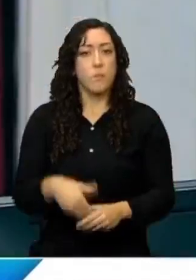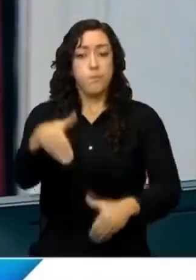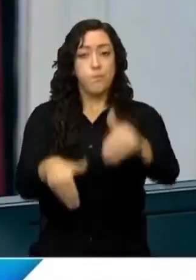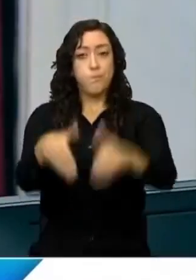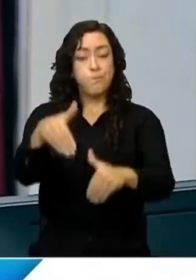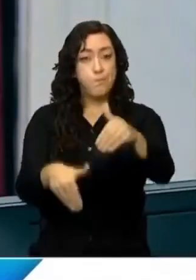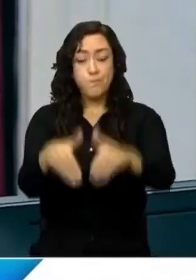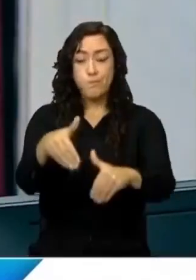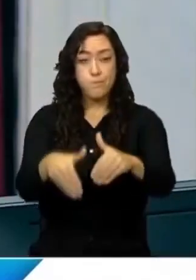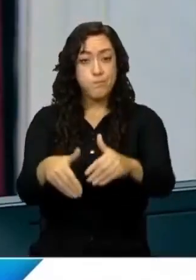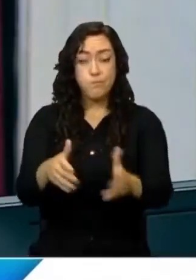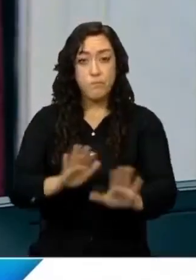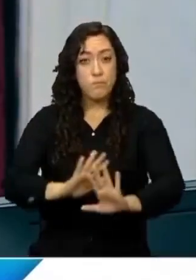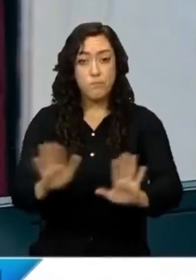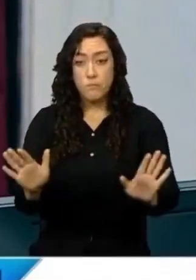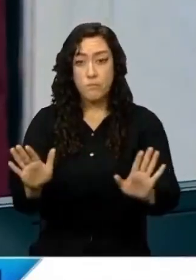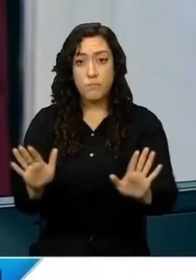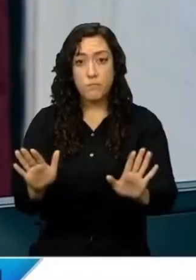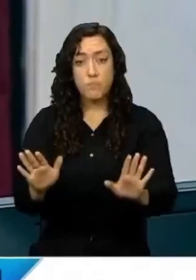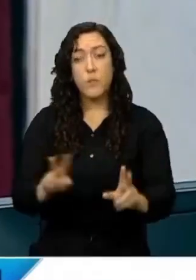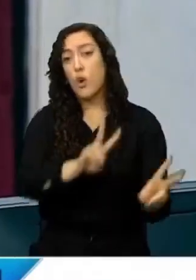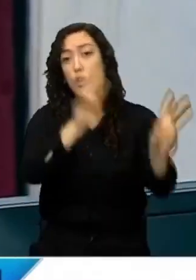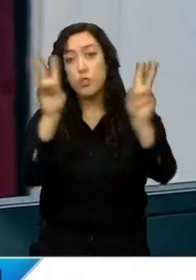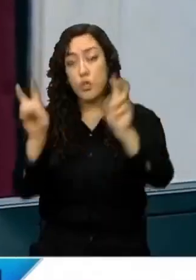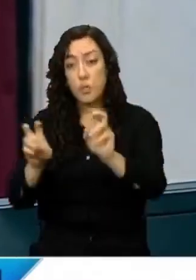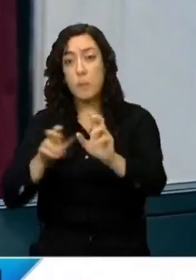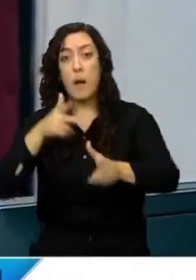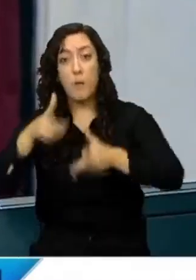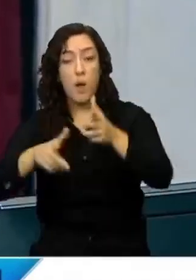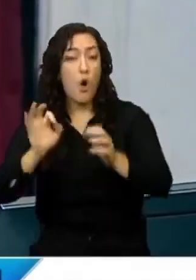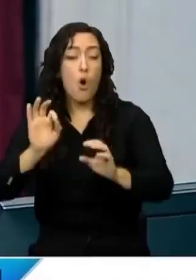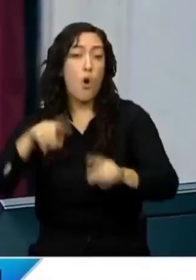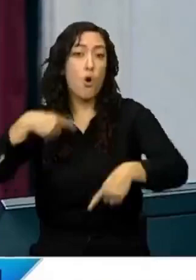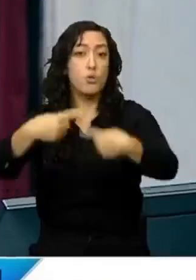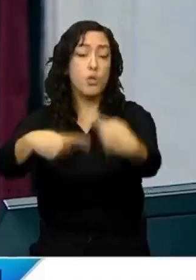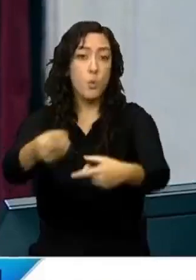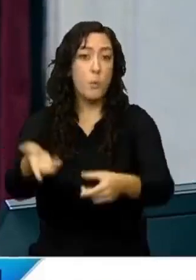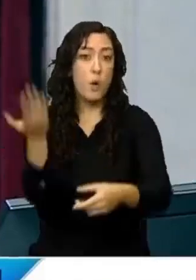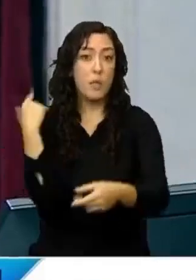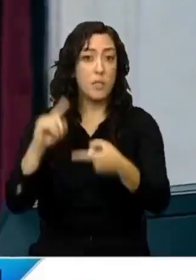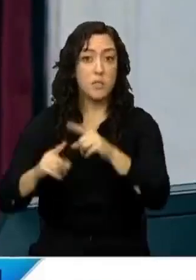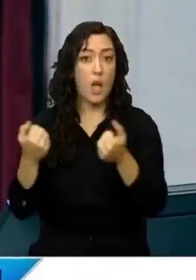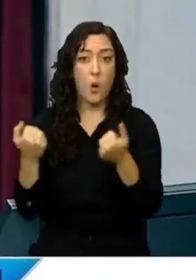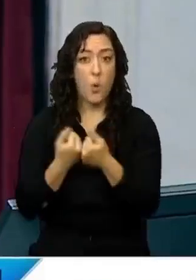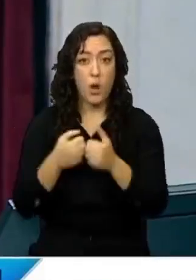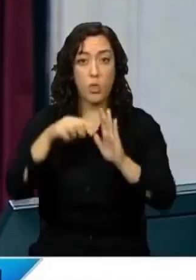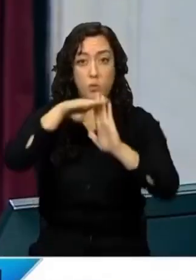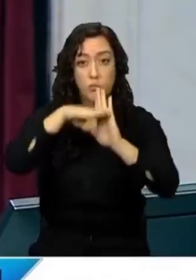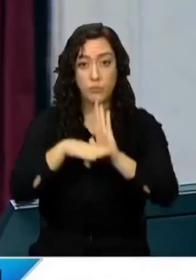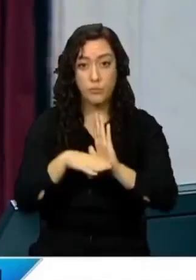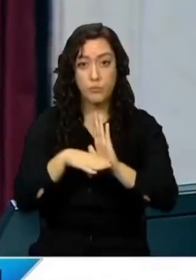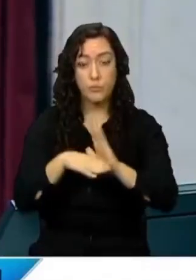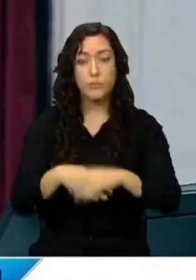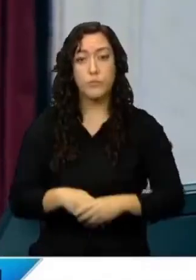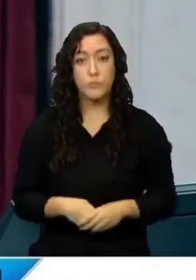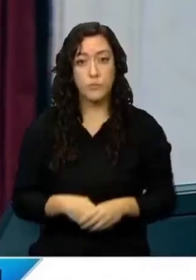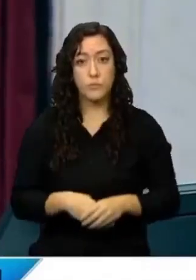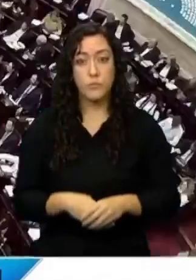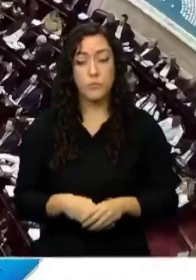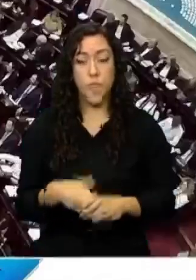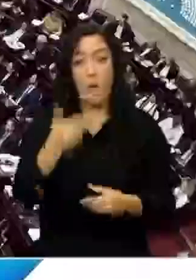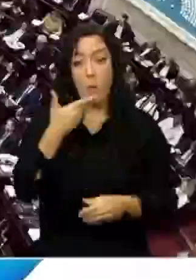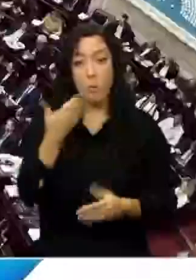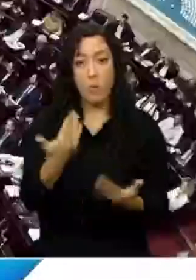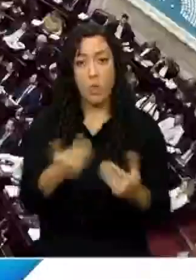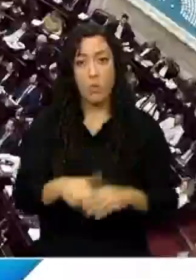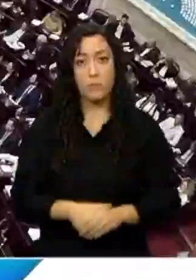piden al presidente votar artículo por artículo, se debería votar artículo por artículo. Quiere ser, insisto con esto, muy honesto con nuestra audiencia. Llegan